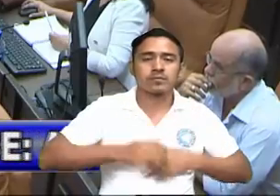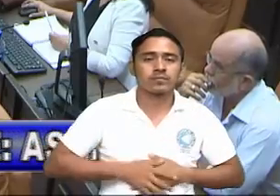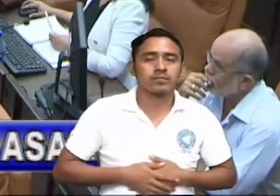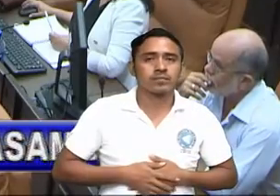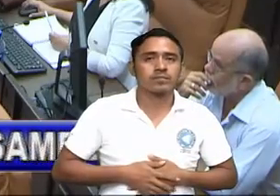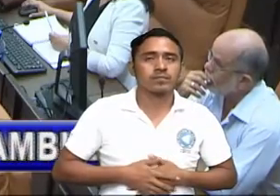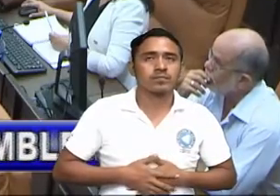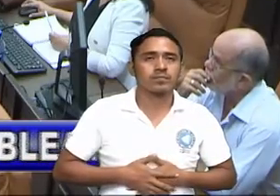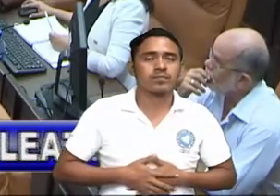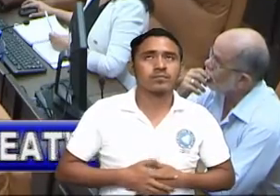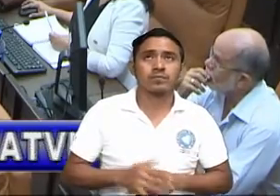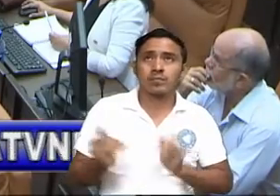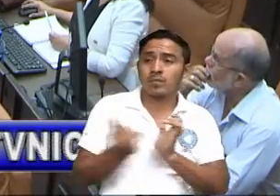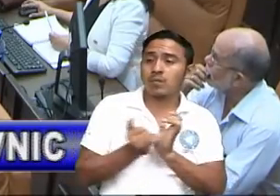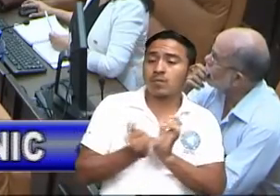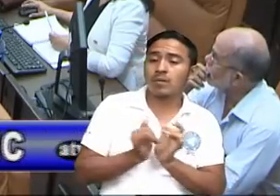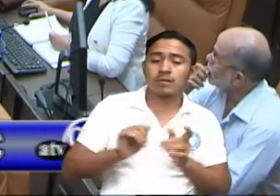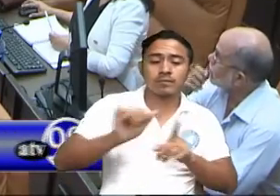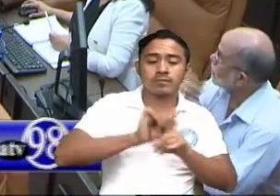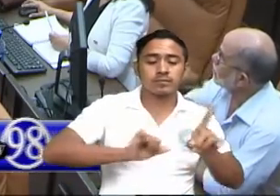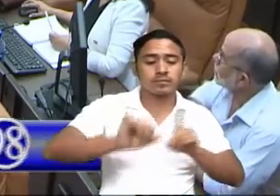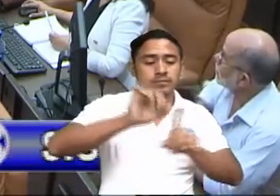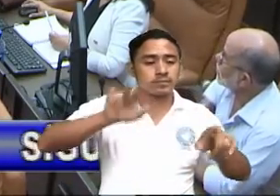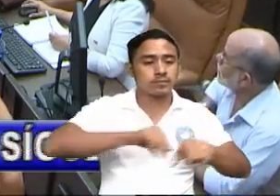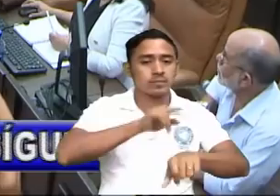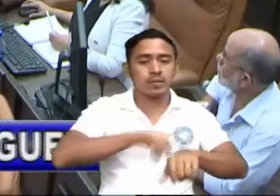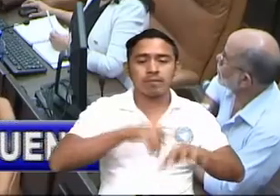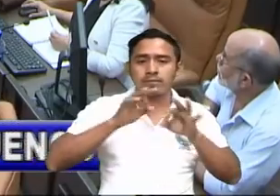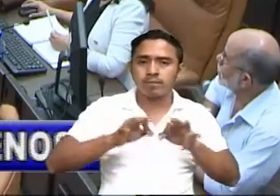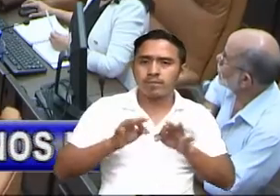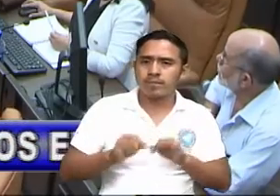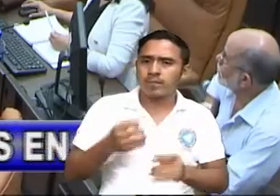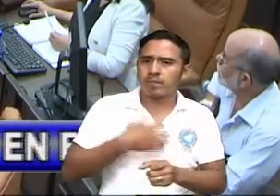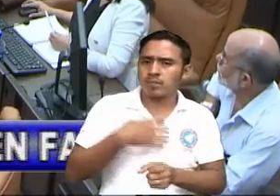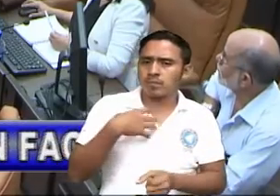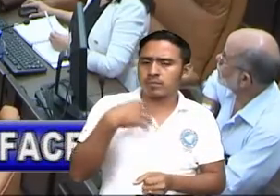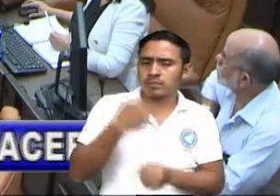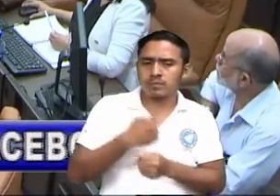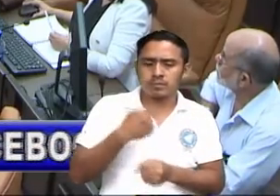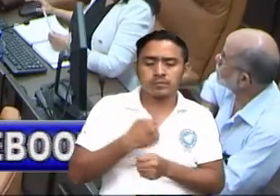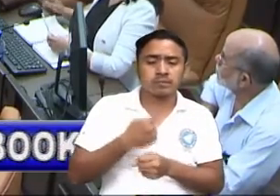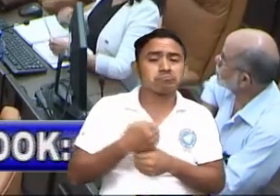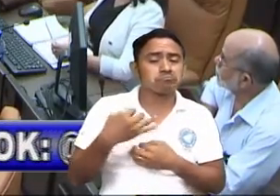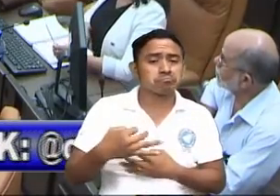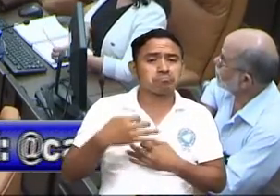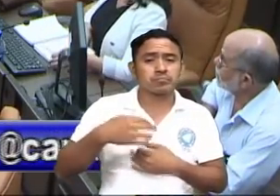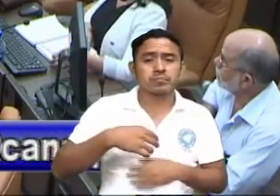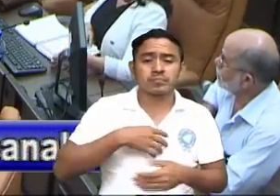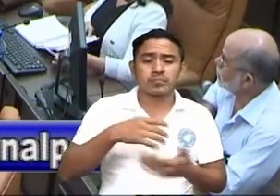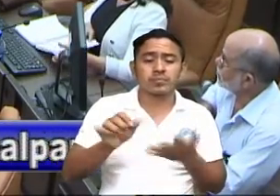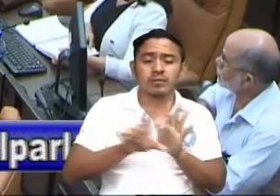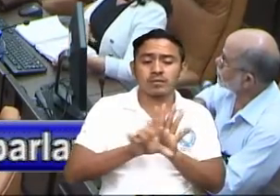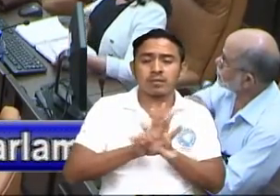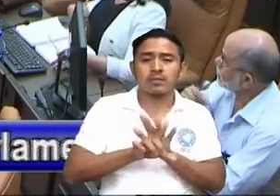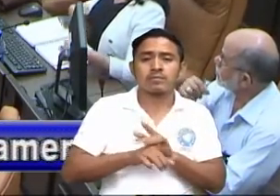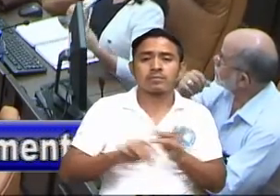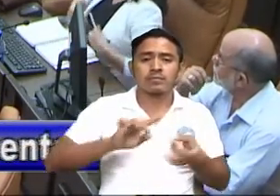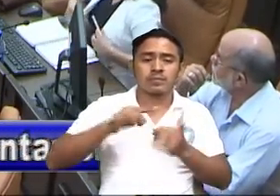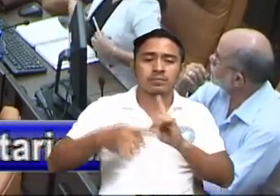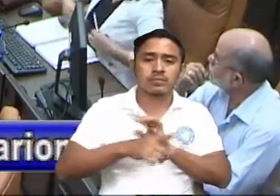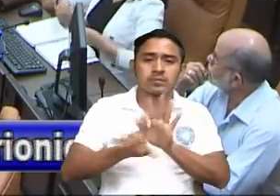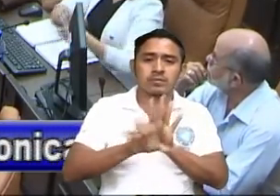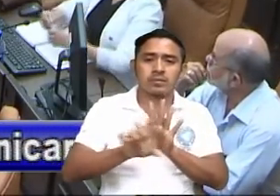gracias, señor presidente. Igualmente, el plenario de la Asamblea Nacional, en uso pleno de las facultades que la Constitución Política de Nicaragua le confiere, reformó la